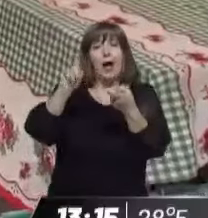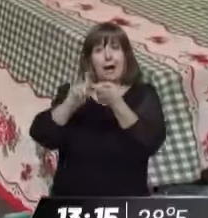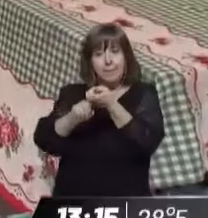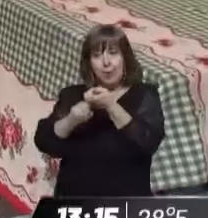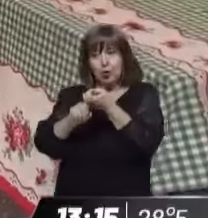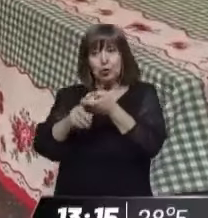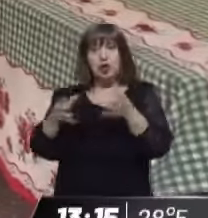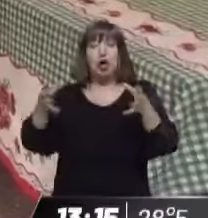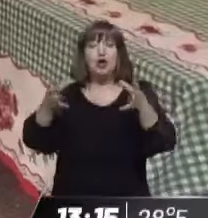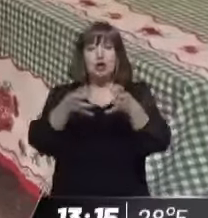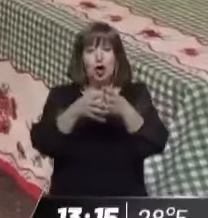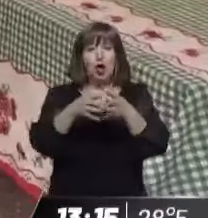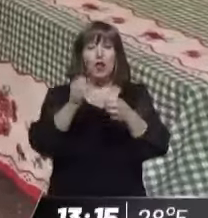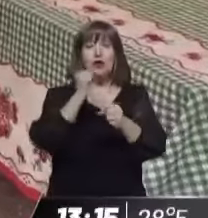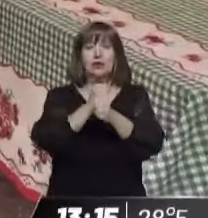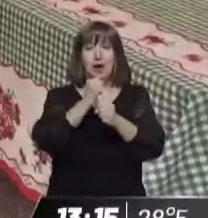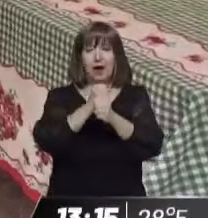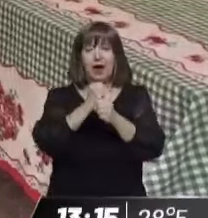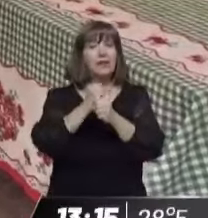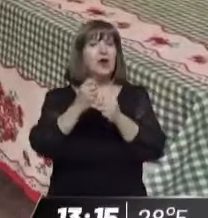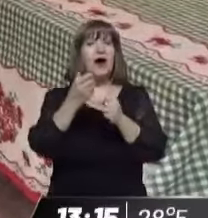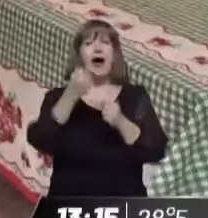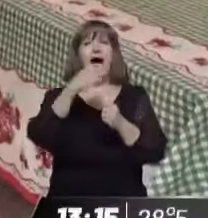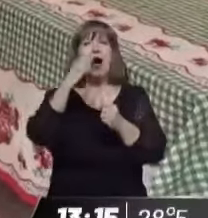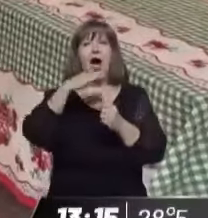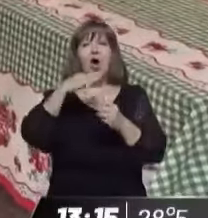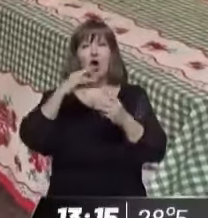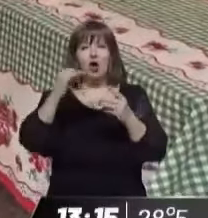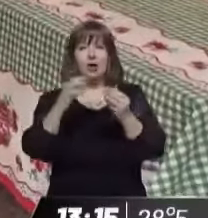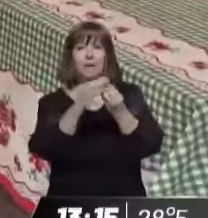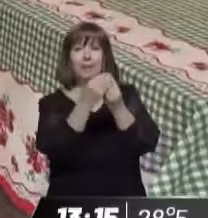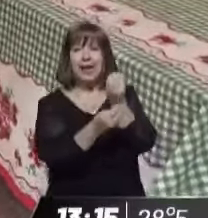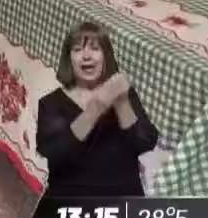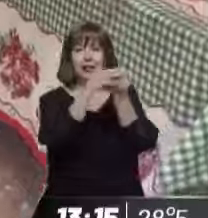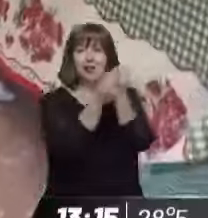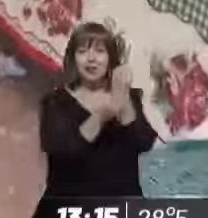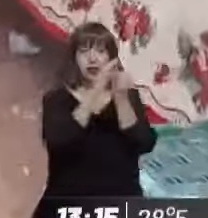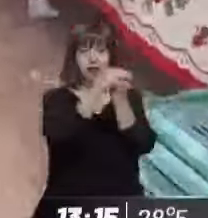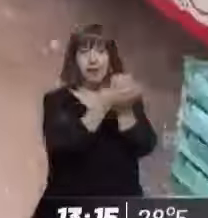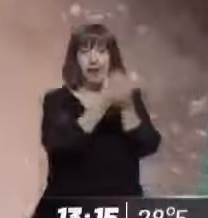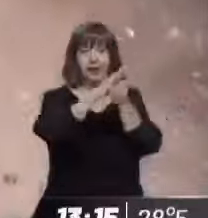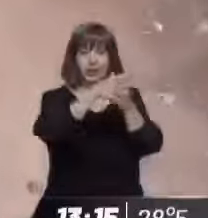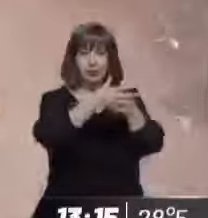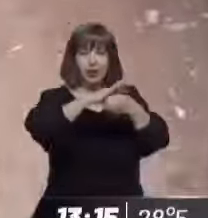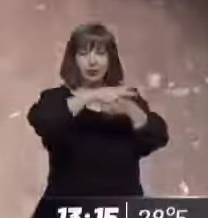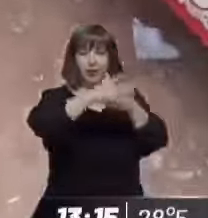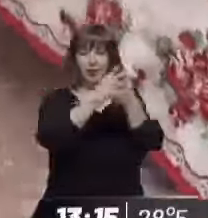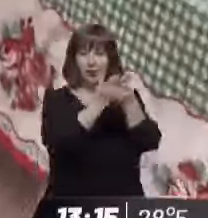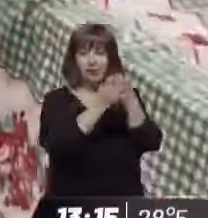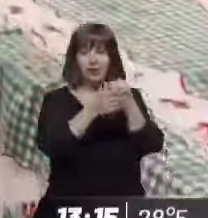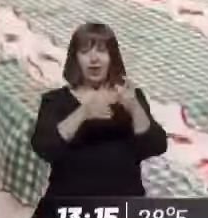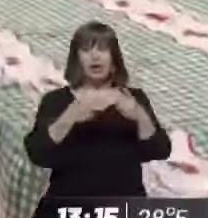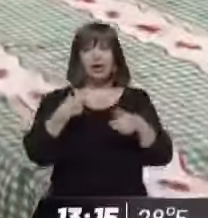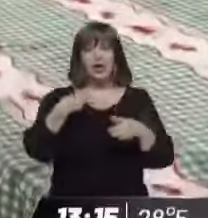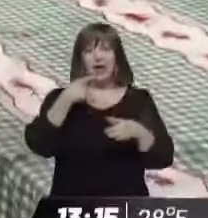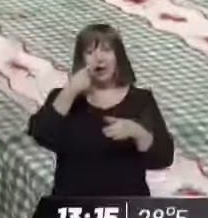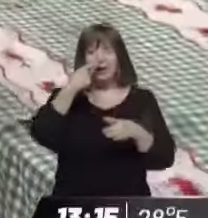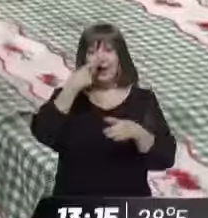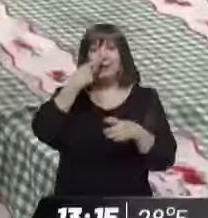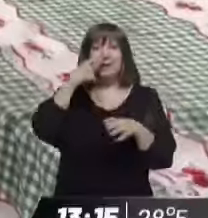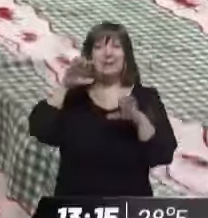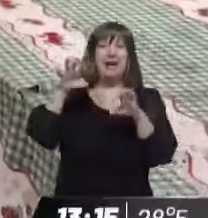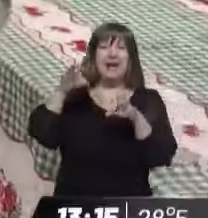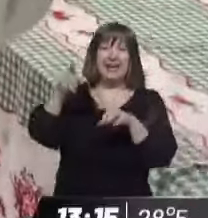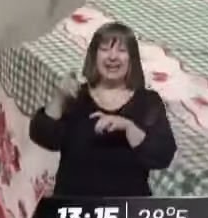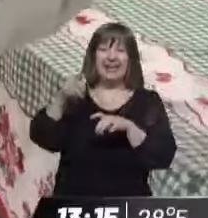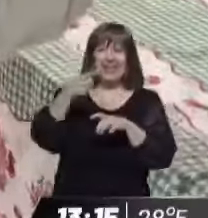todos trabajando pelando ajo. Tenemos los perritos. Mirá lo que es este. Si nosotros tenemos calor, ¿te imaginás este bicho cómo está?